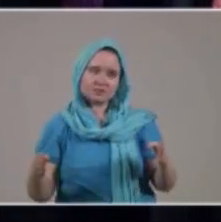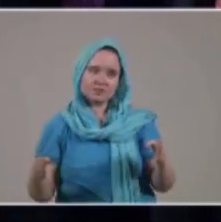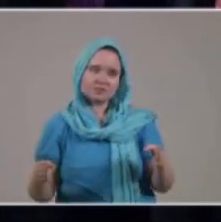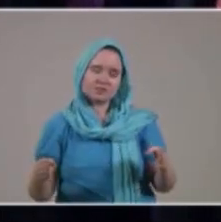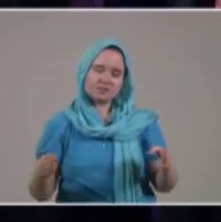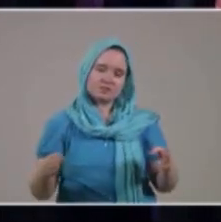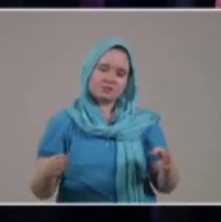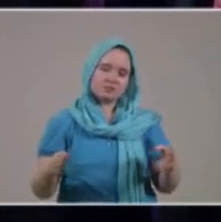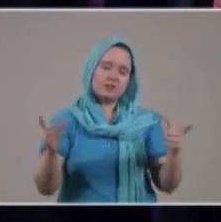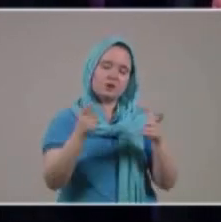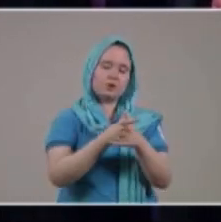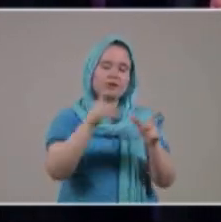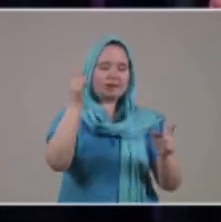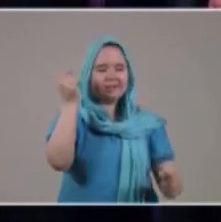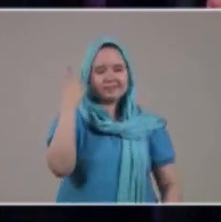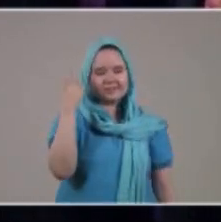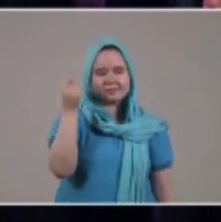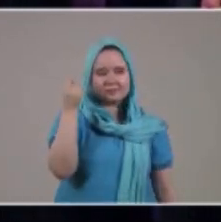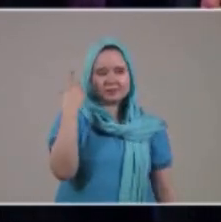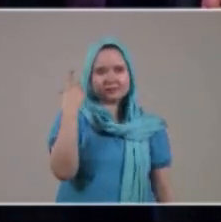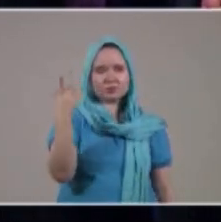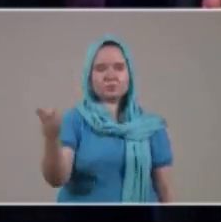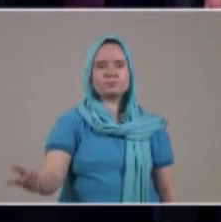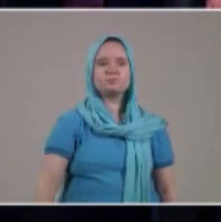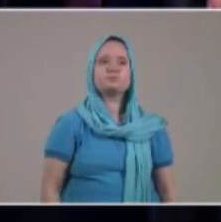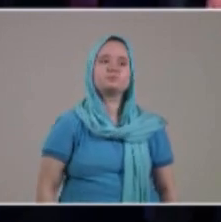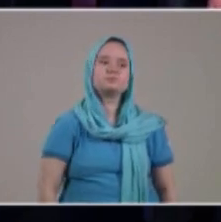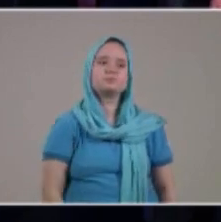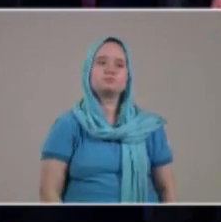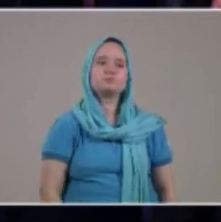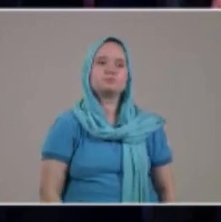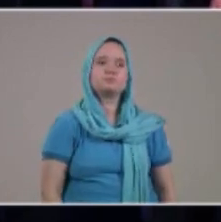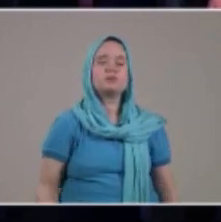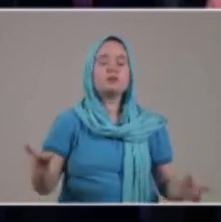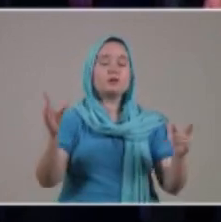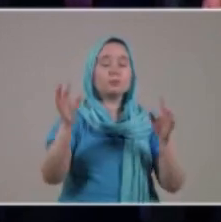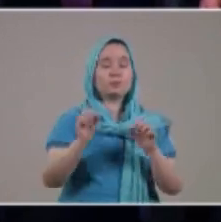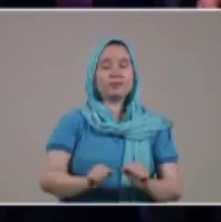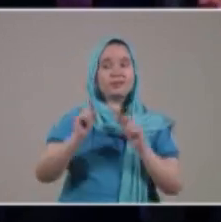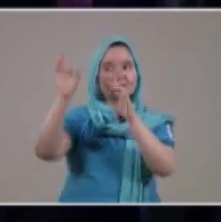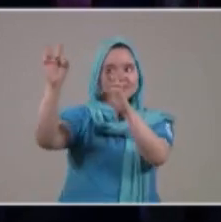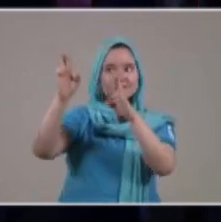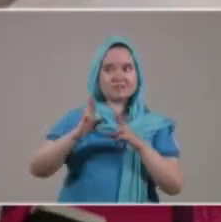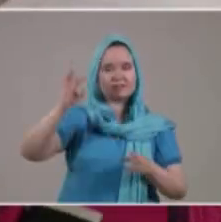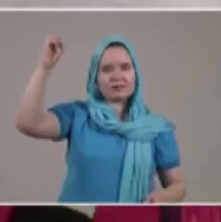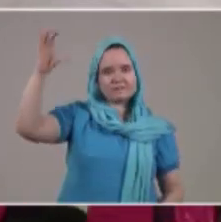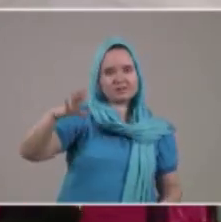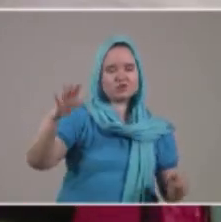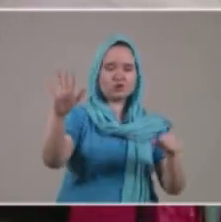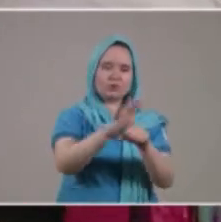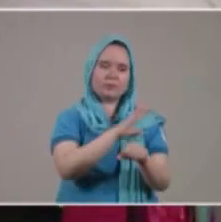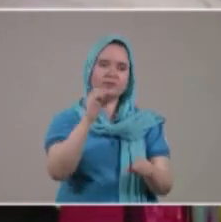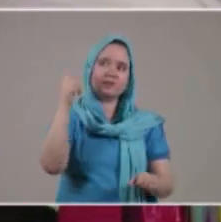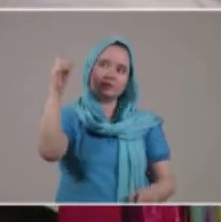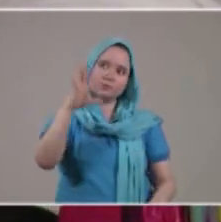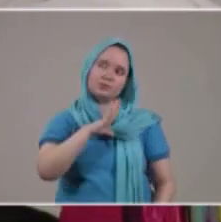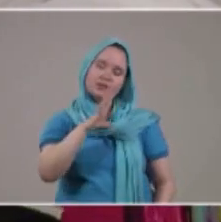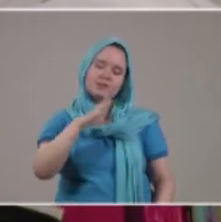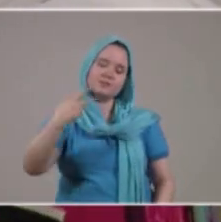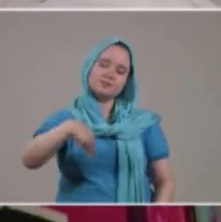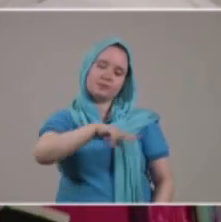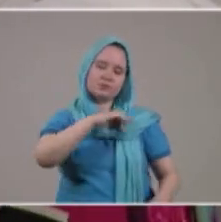abriendo los ojos de nuestro entendimiento para poder obtener la bendición plena que tú tienes para nuestra